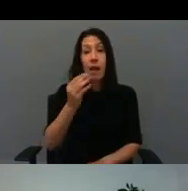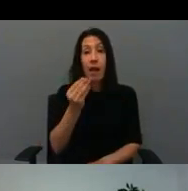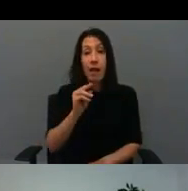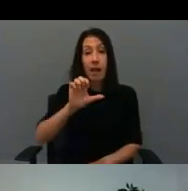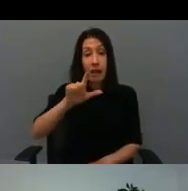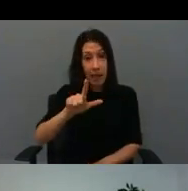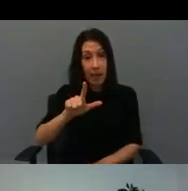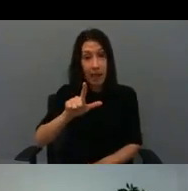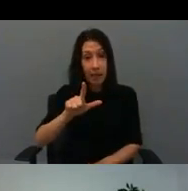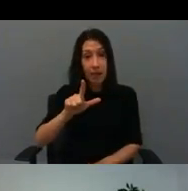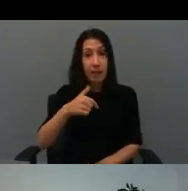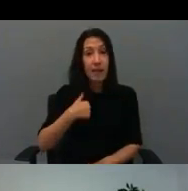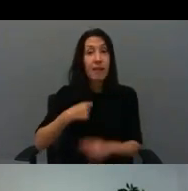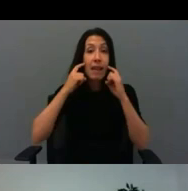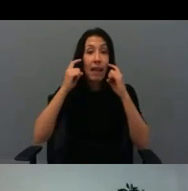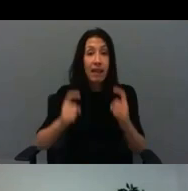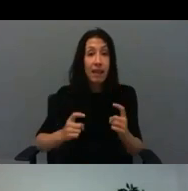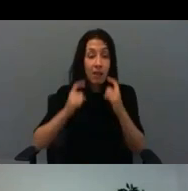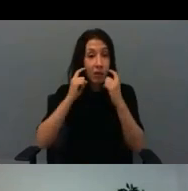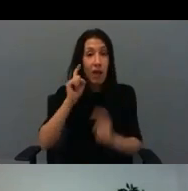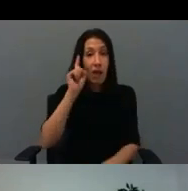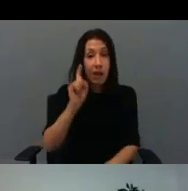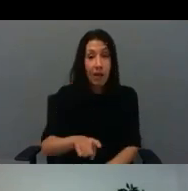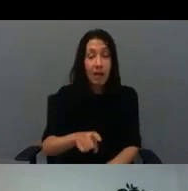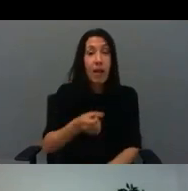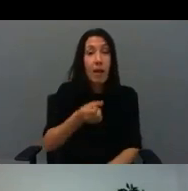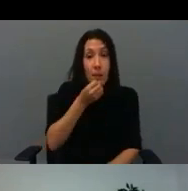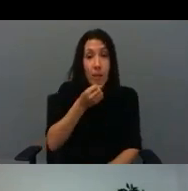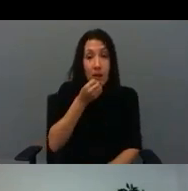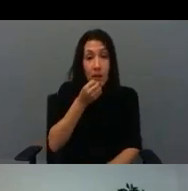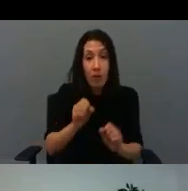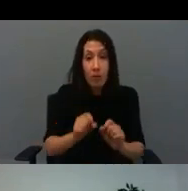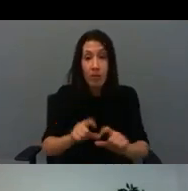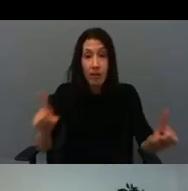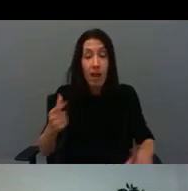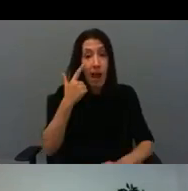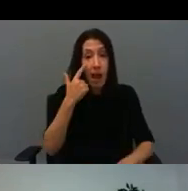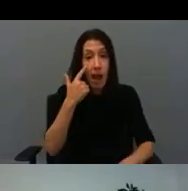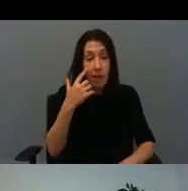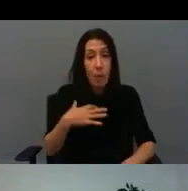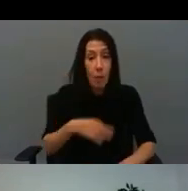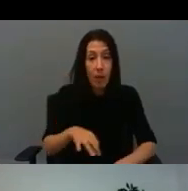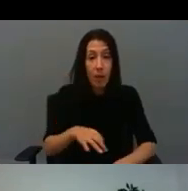Raquel Soto Arquero. Voy a intentar activarte el audio, Raquel, a ver si me apareces.